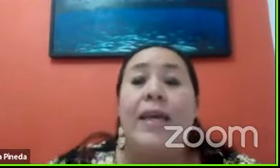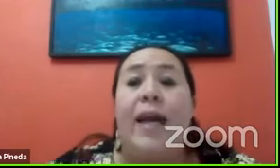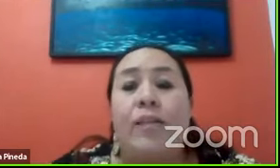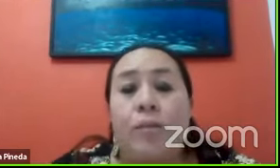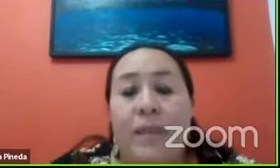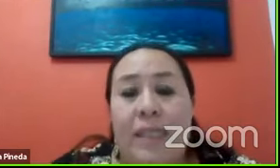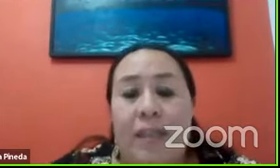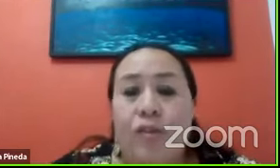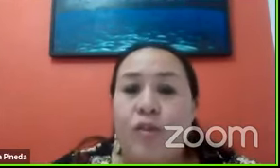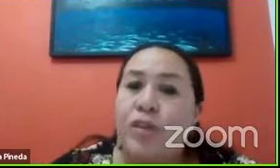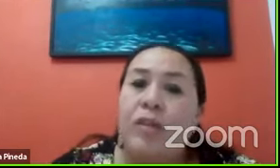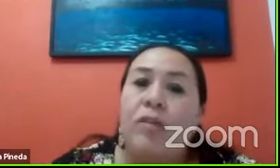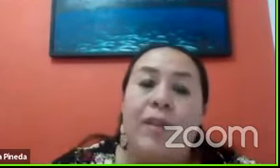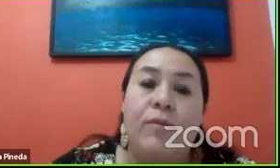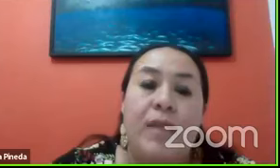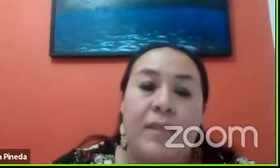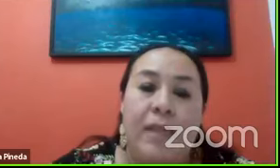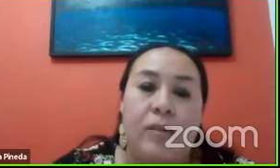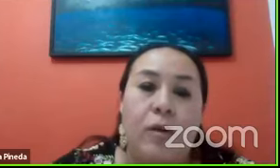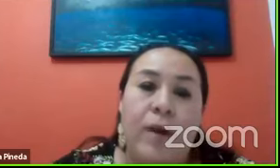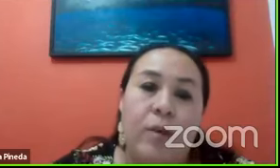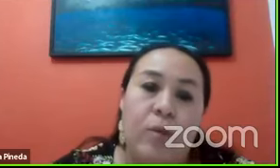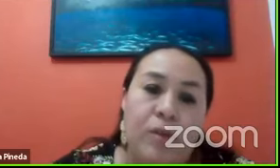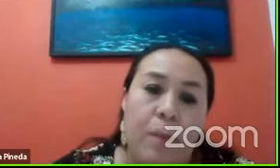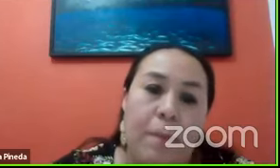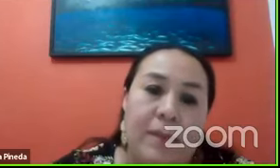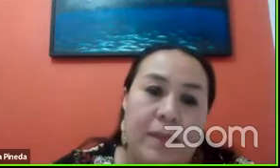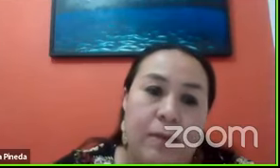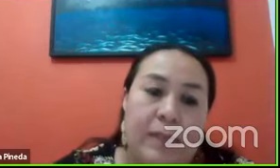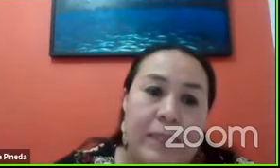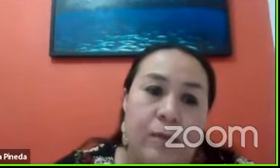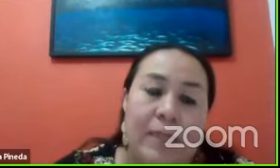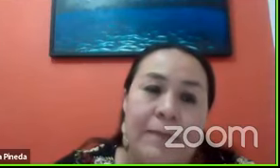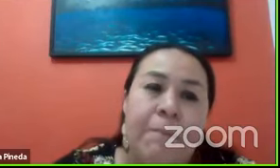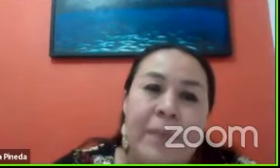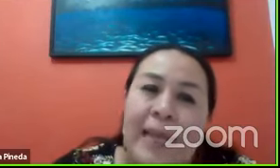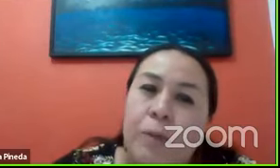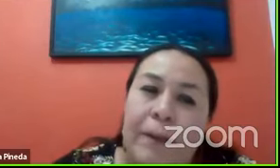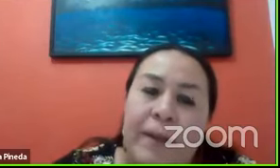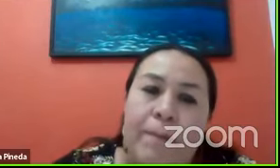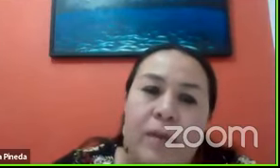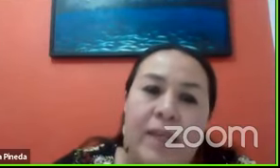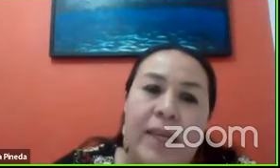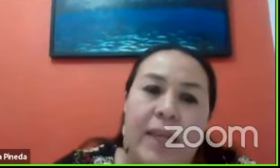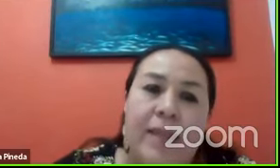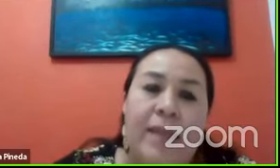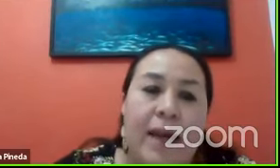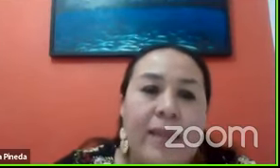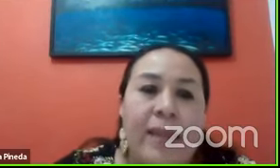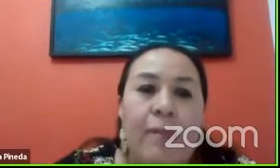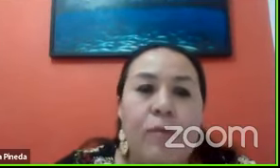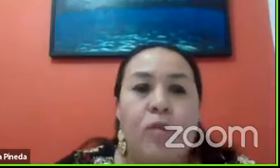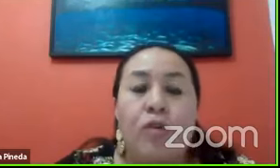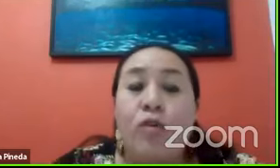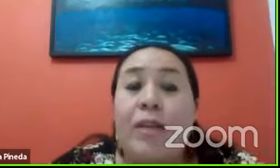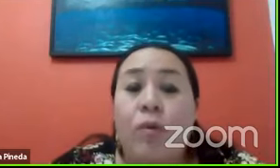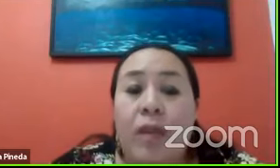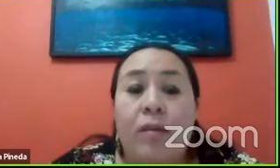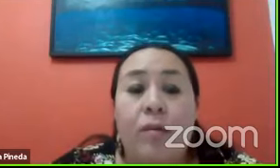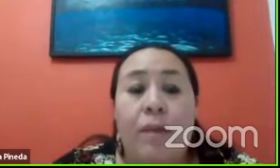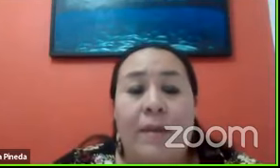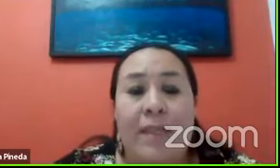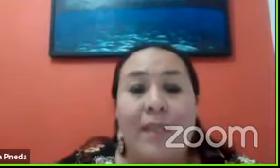Entonces, a esos pacientitos nosotros ya no tenemos acceso. ¿Cómo ayudamos a un pacientito así? Entonces, es súper importante que ya que tenemos nosotros